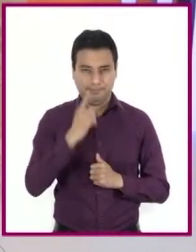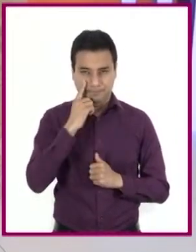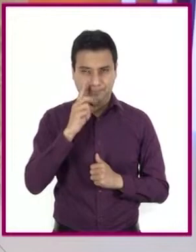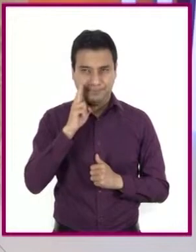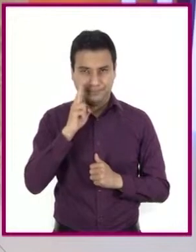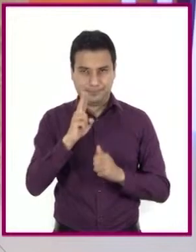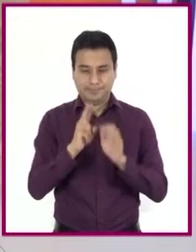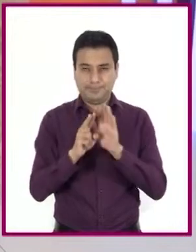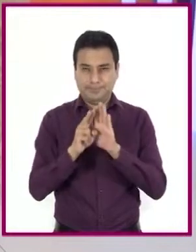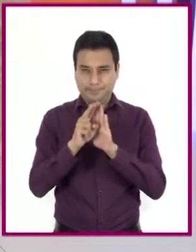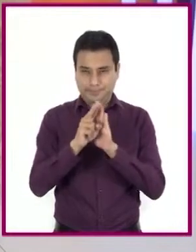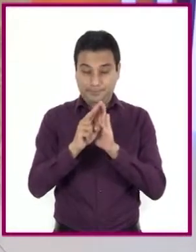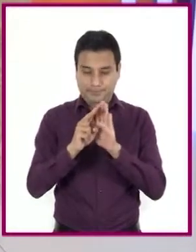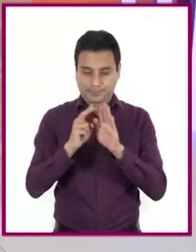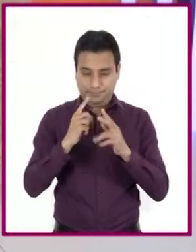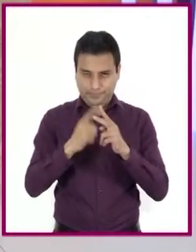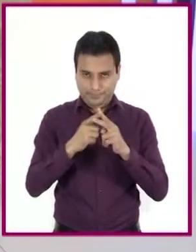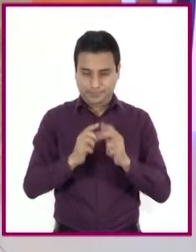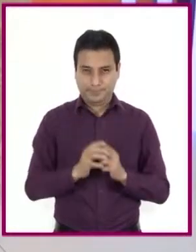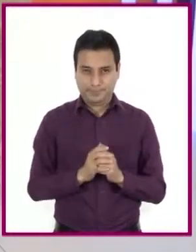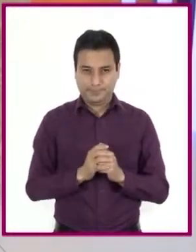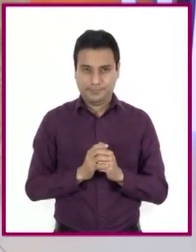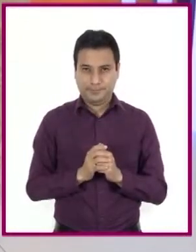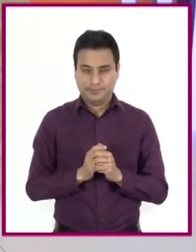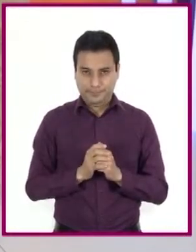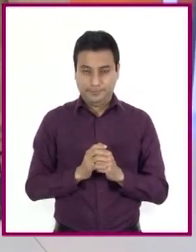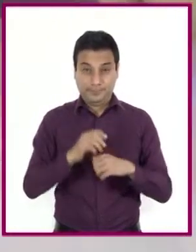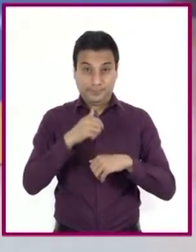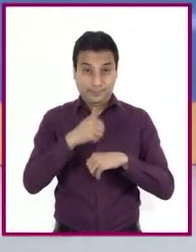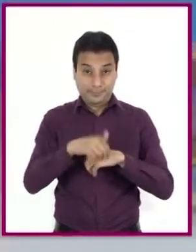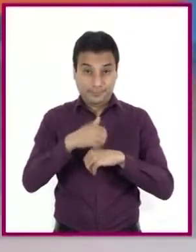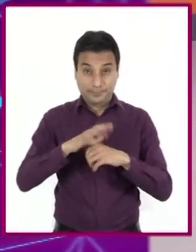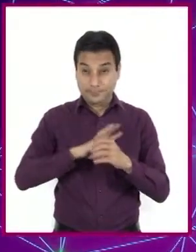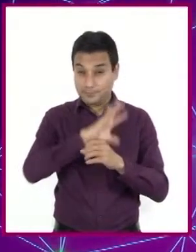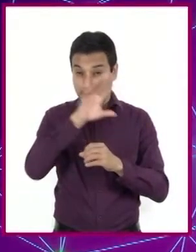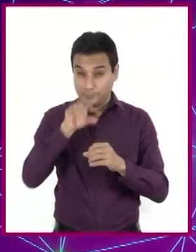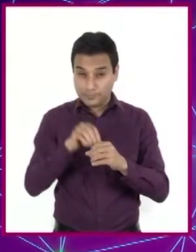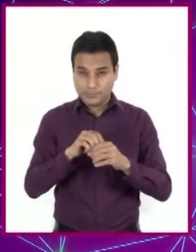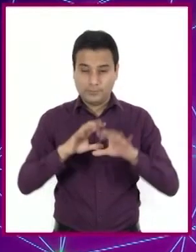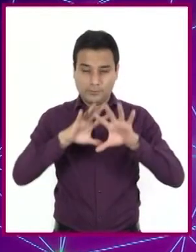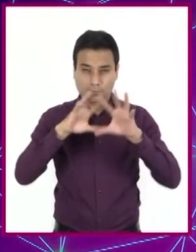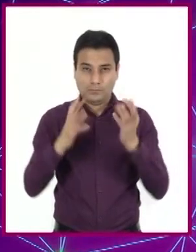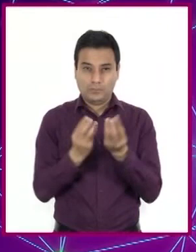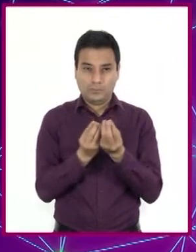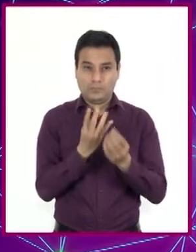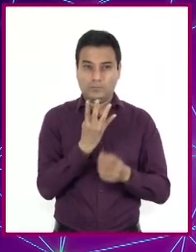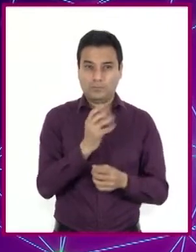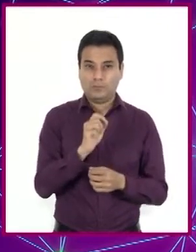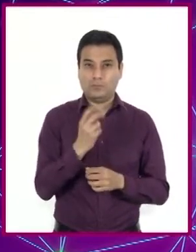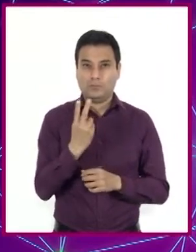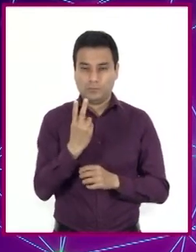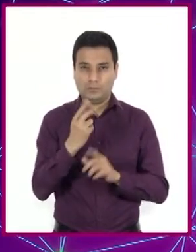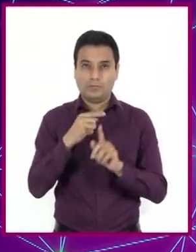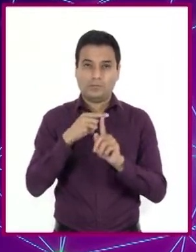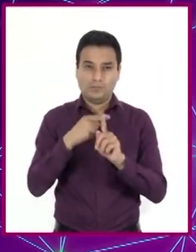cálculo es la suma de todos los valores absolutos o distancias. 4.2 más 2 veces